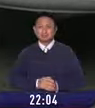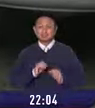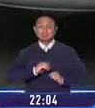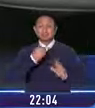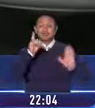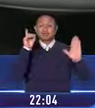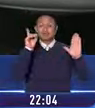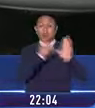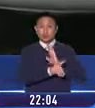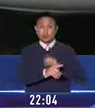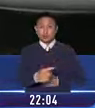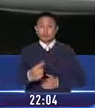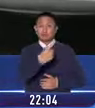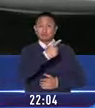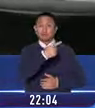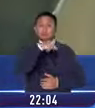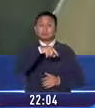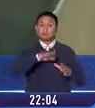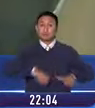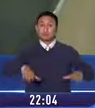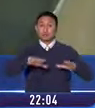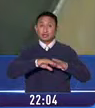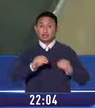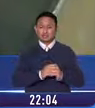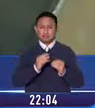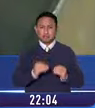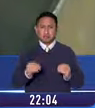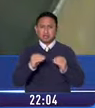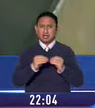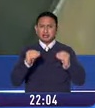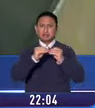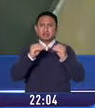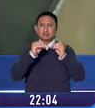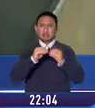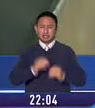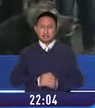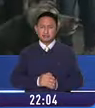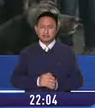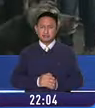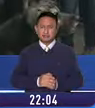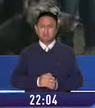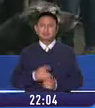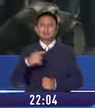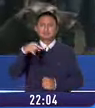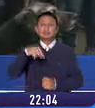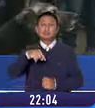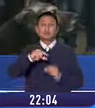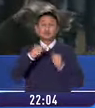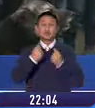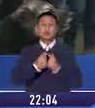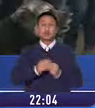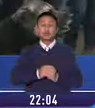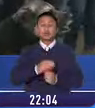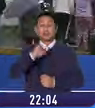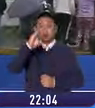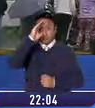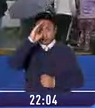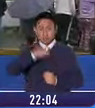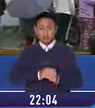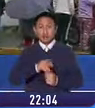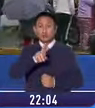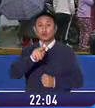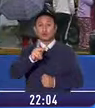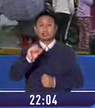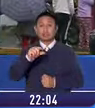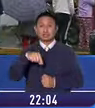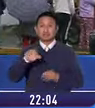de los vecinos es que hechos delictivos en la zona han aumentado porque Aparentemente la unidad de policía comunitaria del sector no